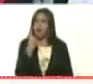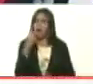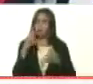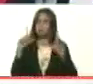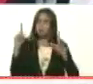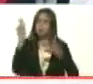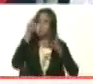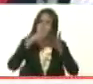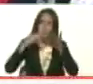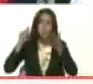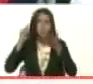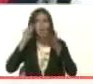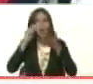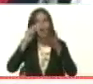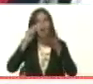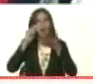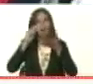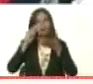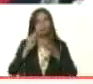sus retratos,